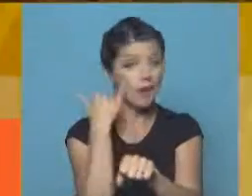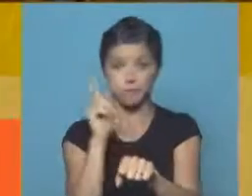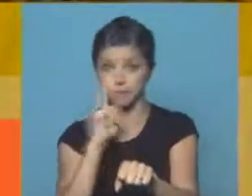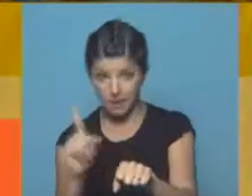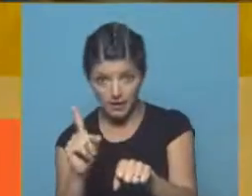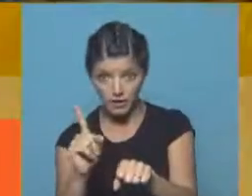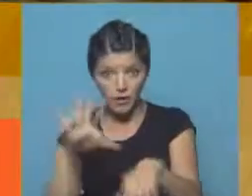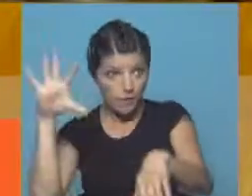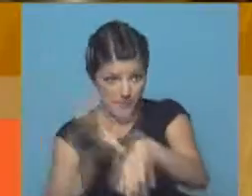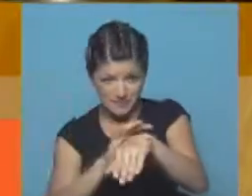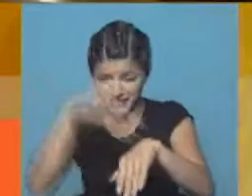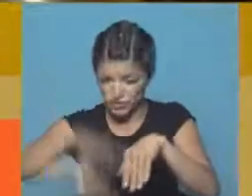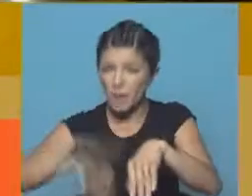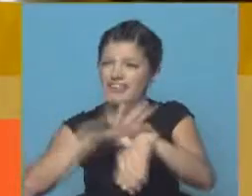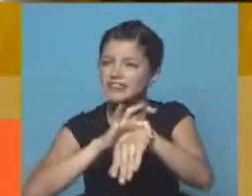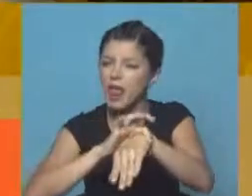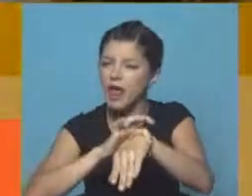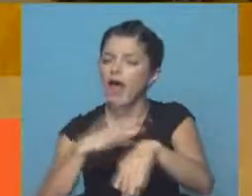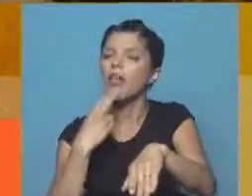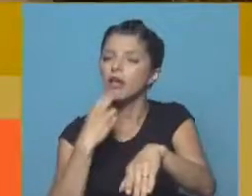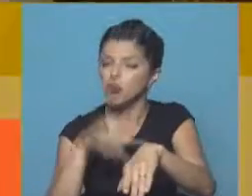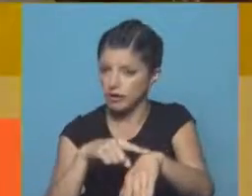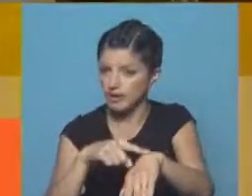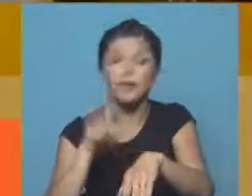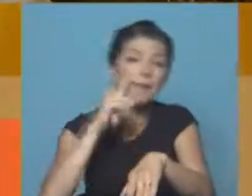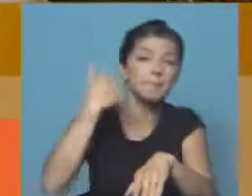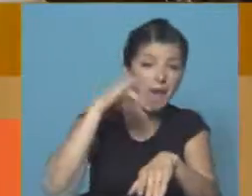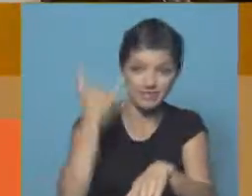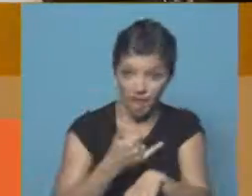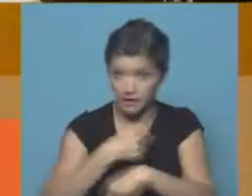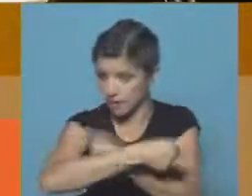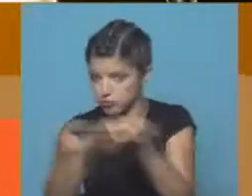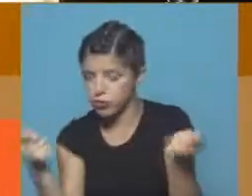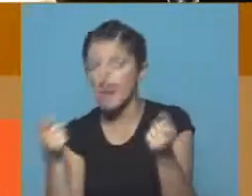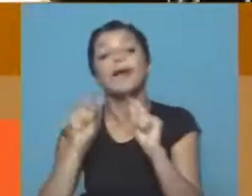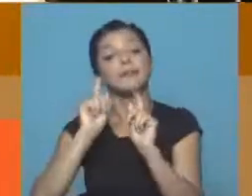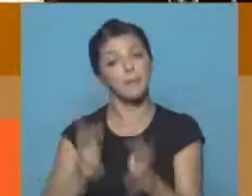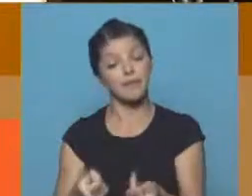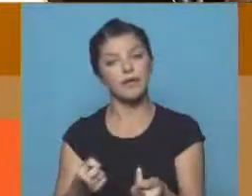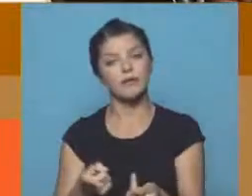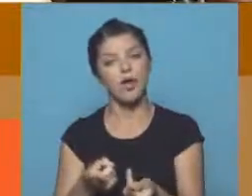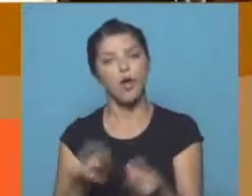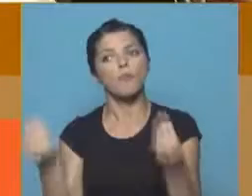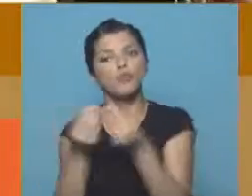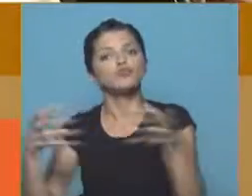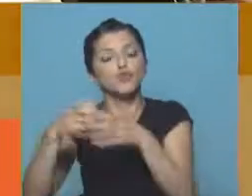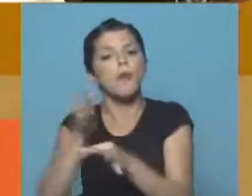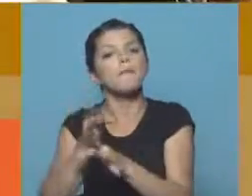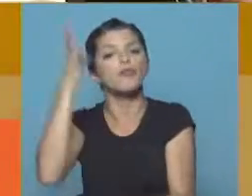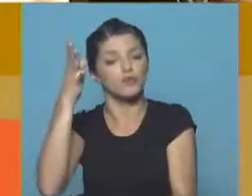dispositivos que son tobilleras electrónicas, que además vienen acompañados de un abordaje social con expertos en trabajo social,